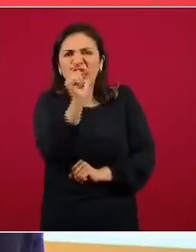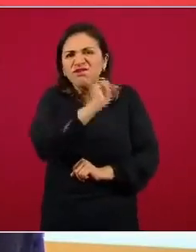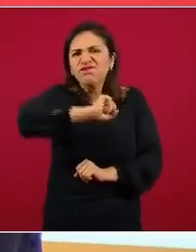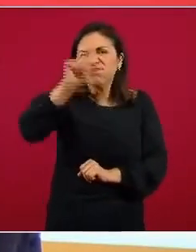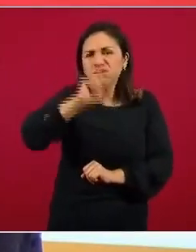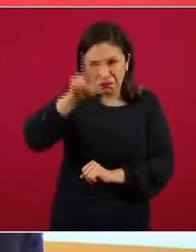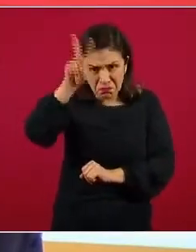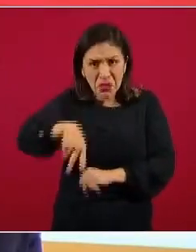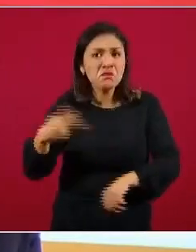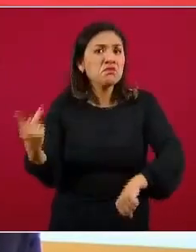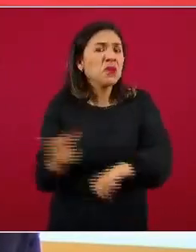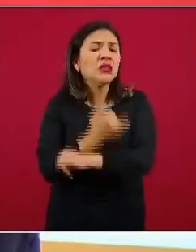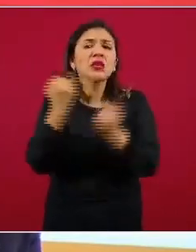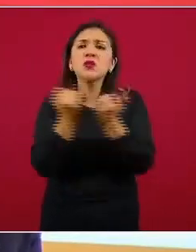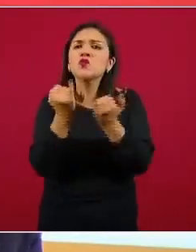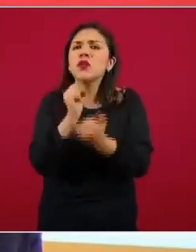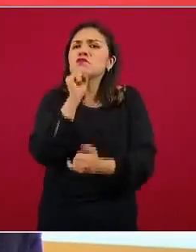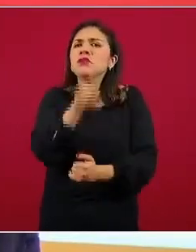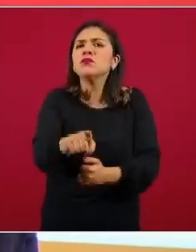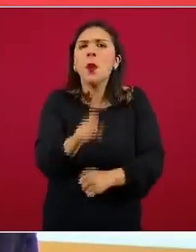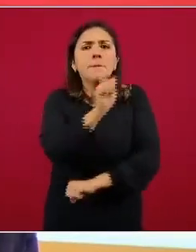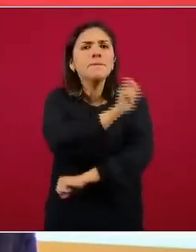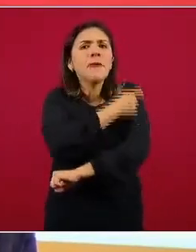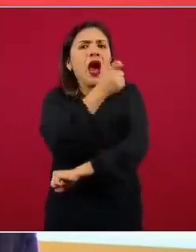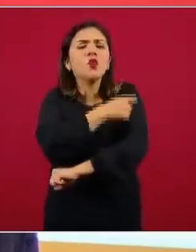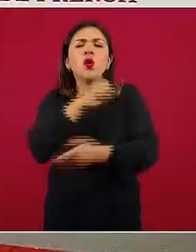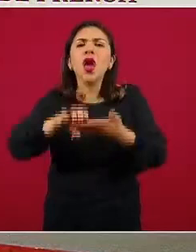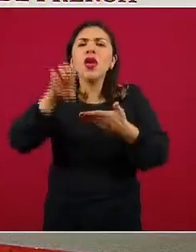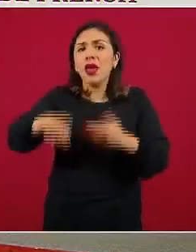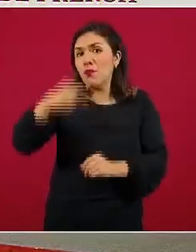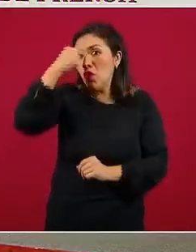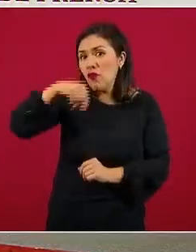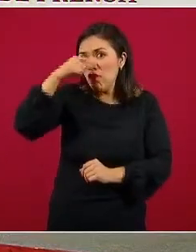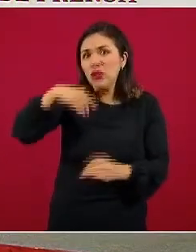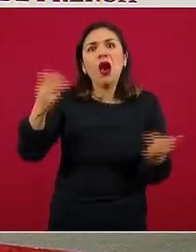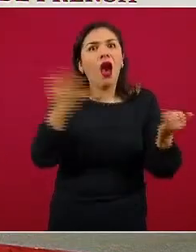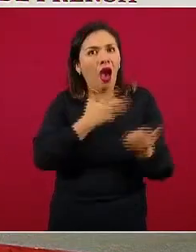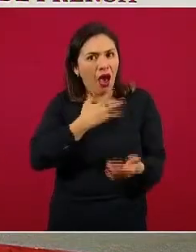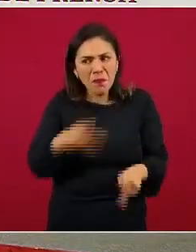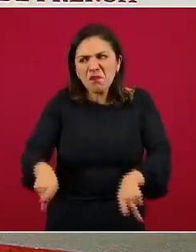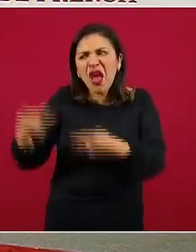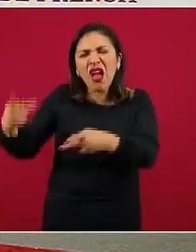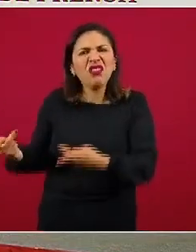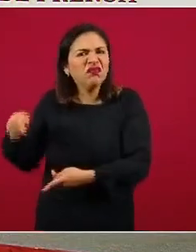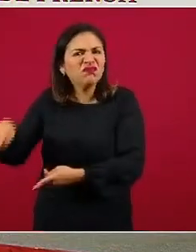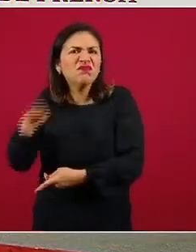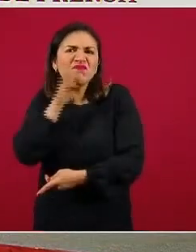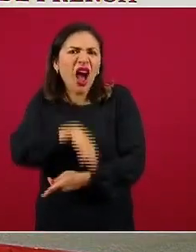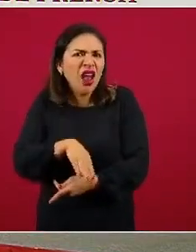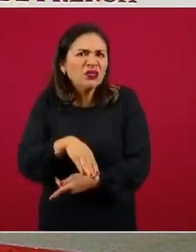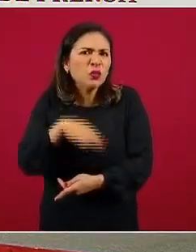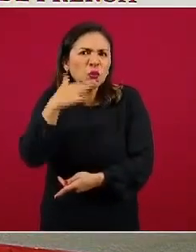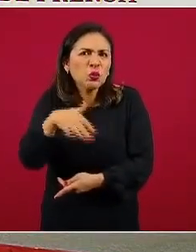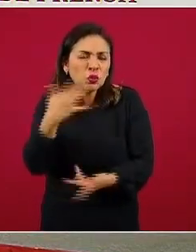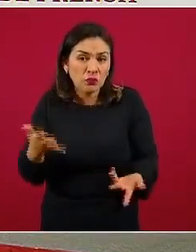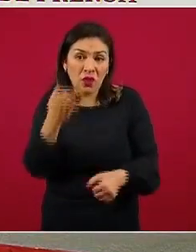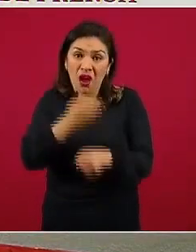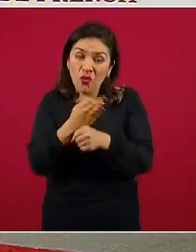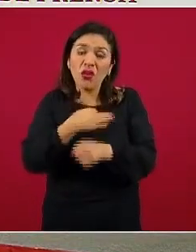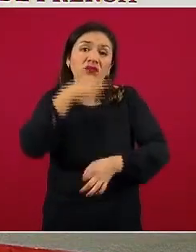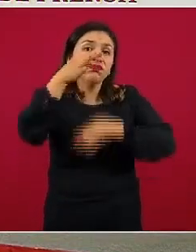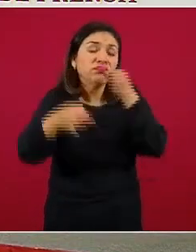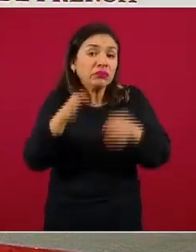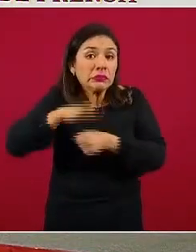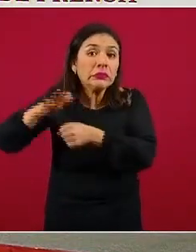ha sucedido con las mismas vacunas, por ejemplo, contra influenza. Aquí en su momento el llamado muy